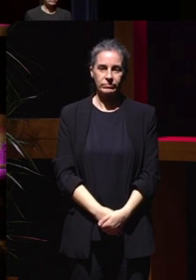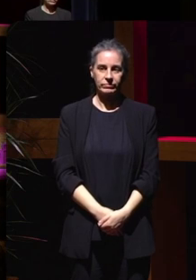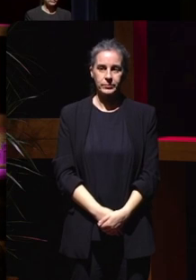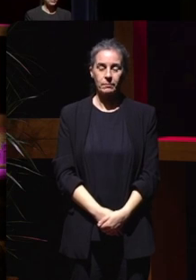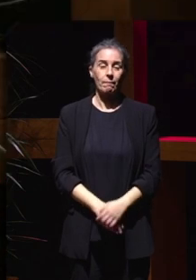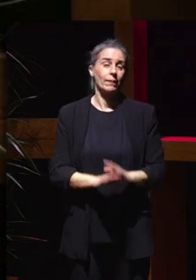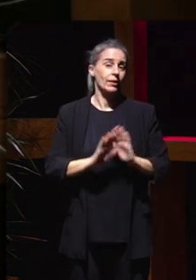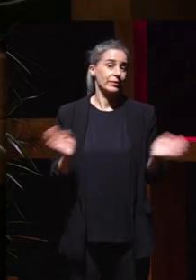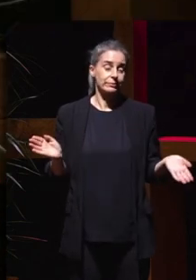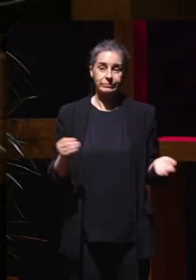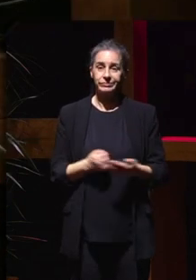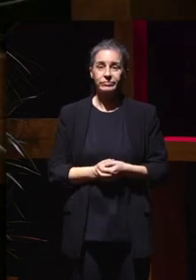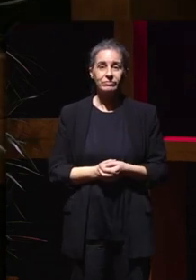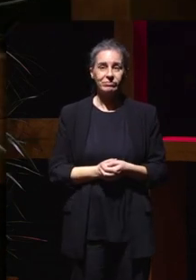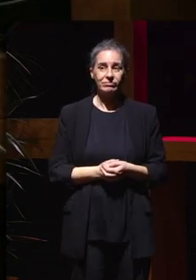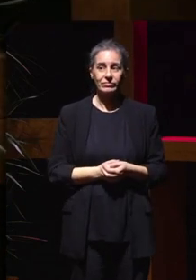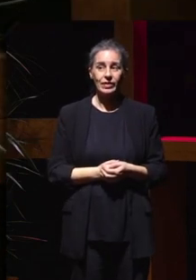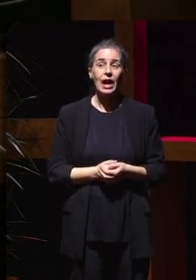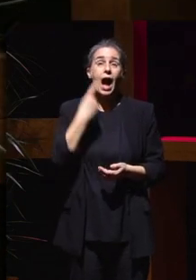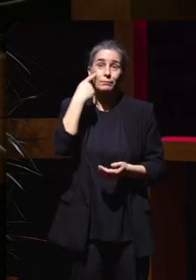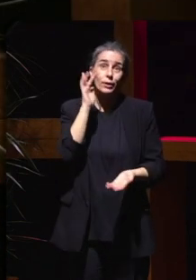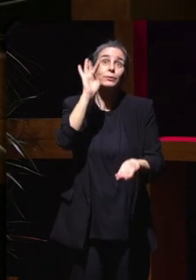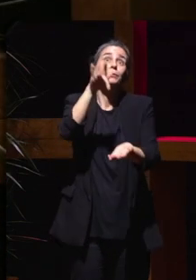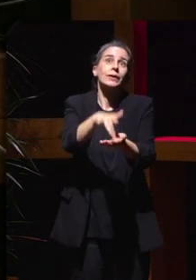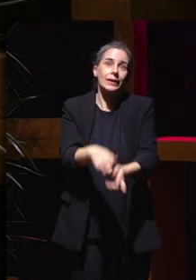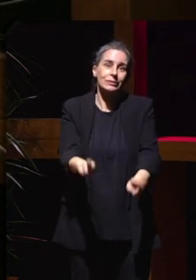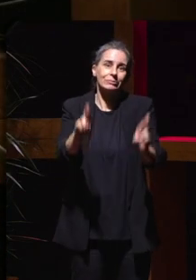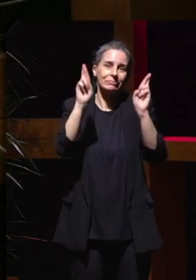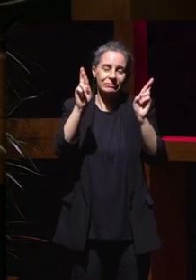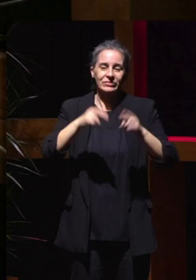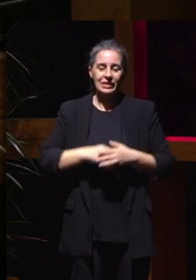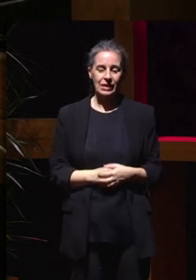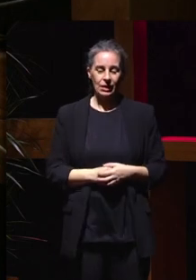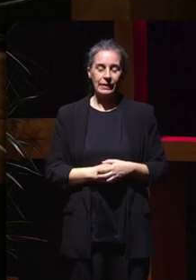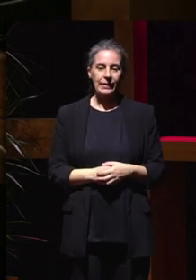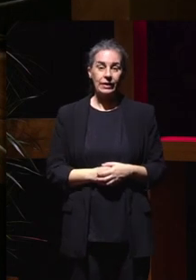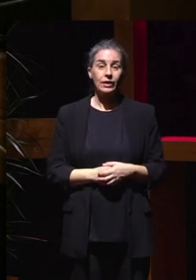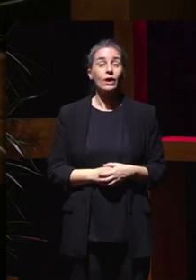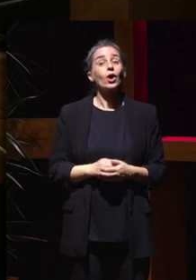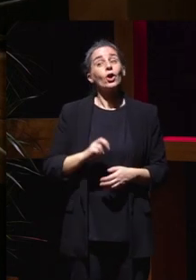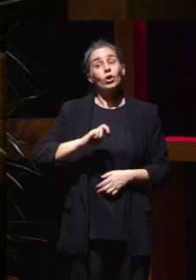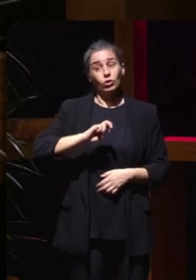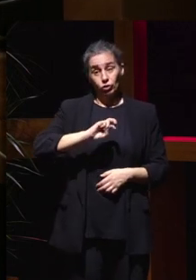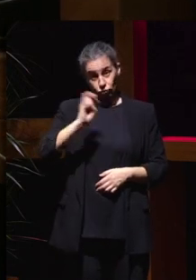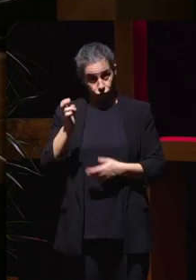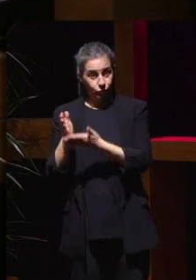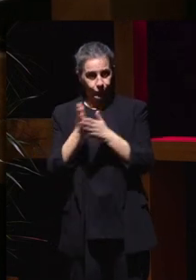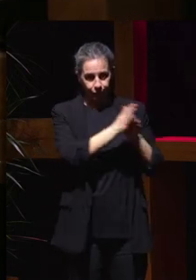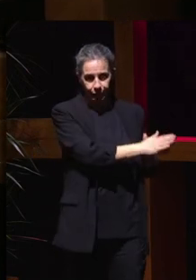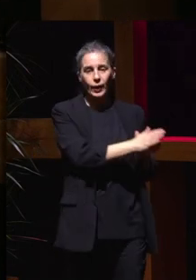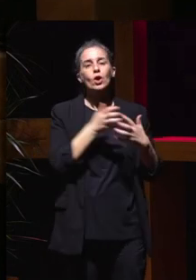y nada Eso es Algún día algún día pasada y a otra batalla que para